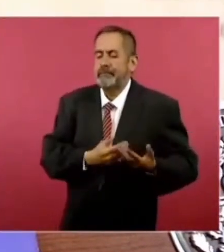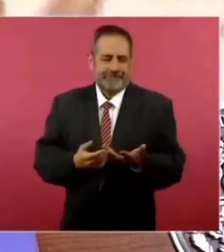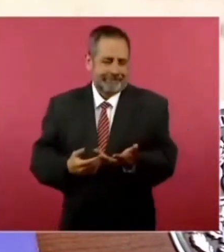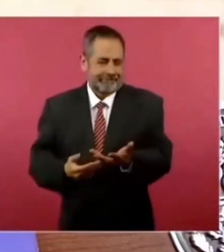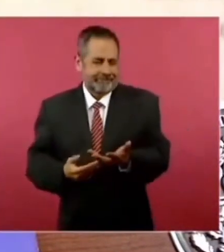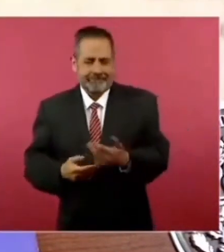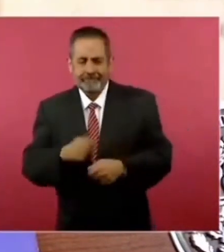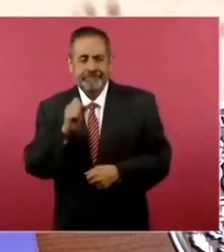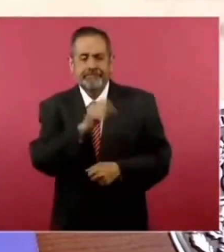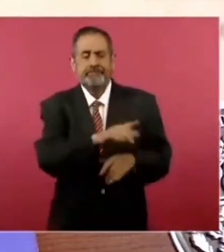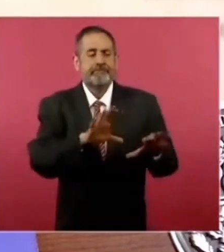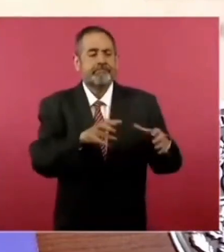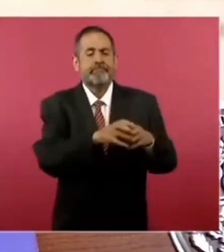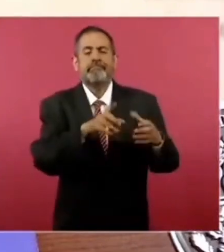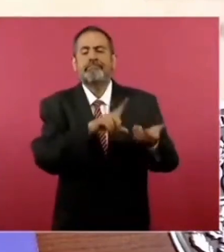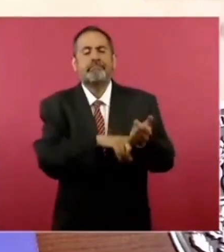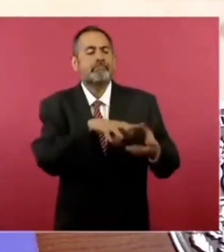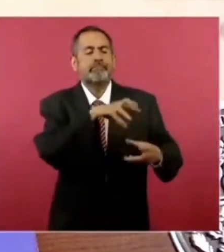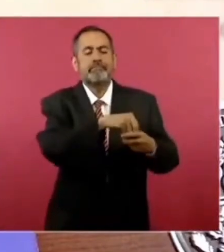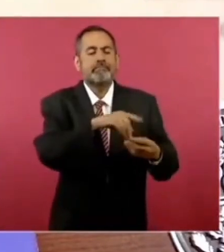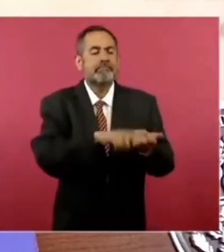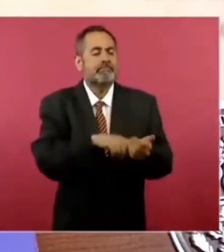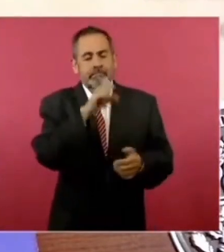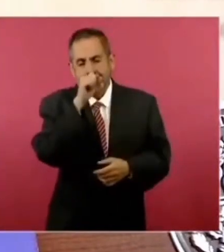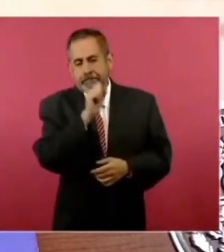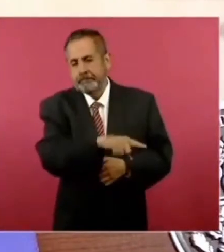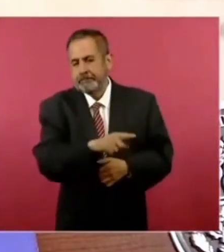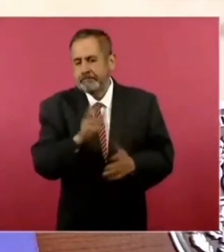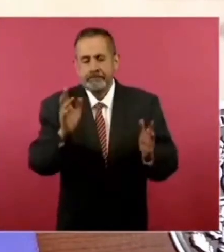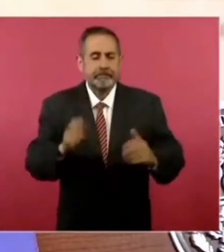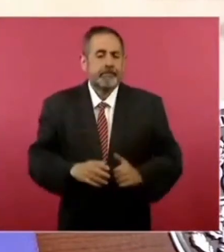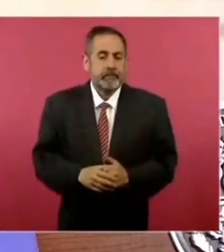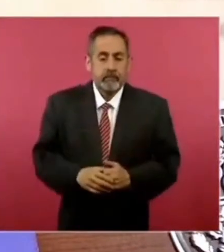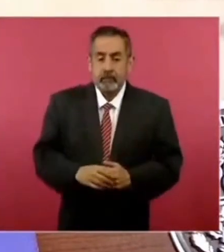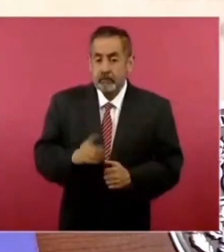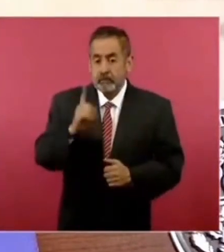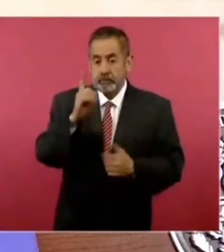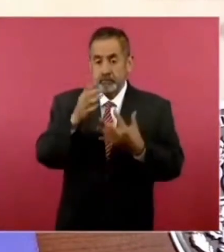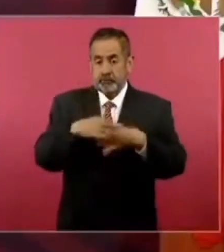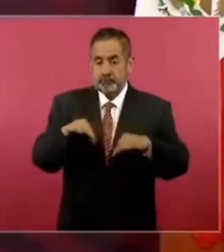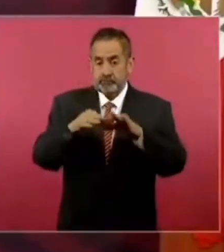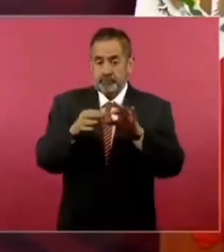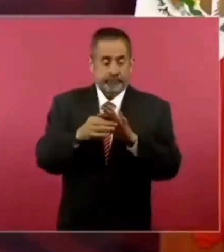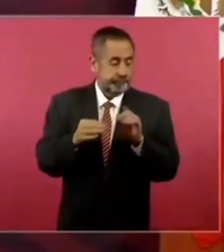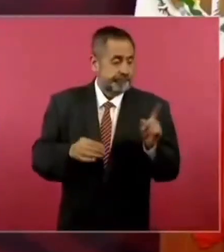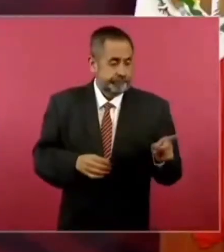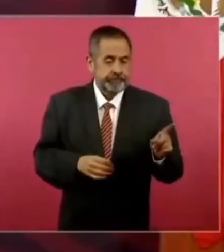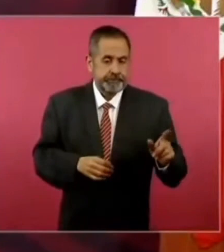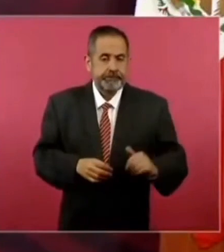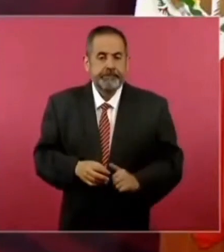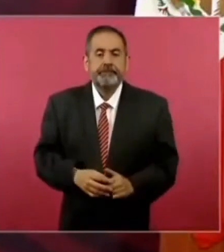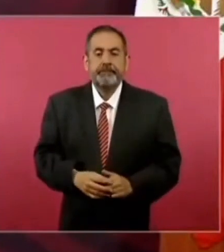Pero al final es lo mismo. Lo importante es que no